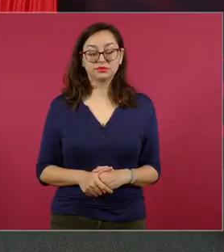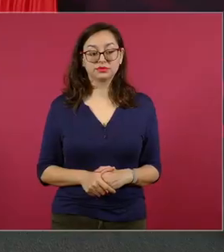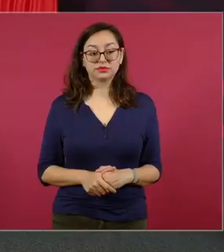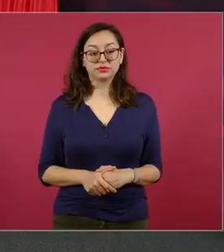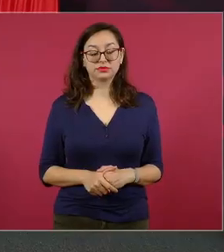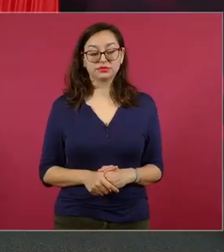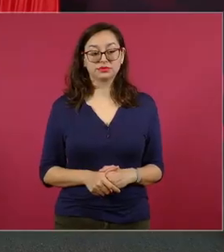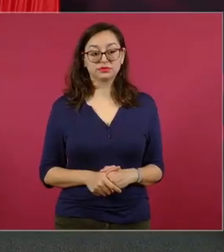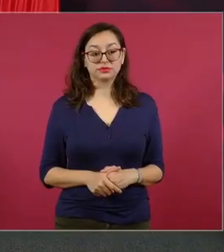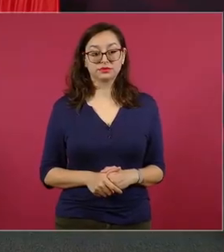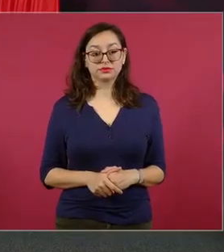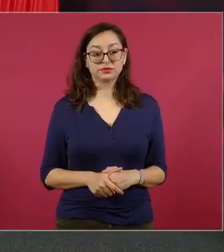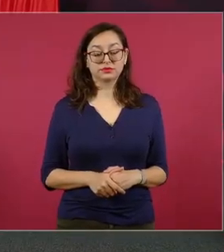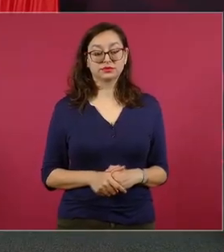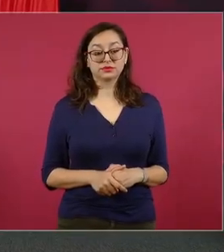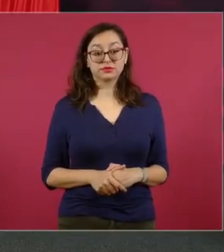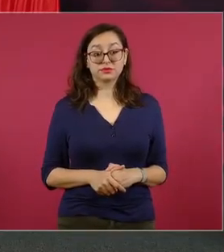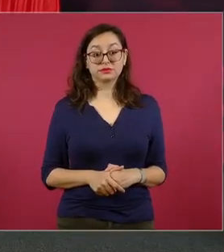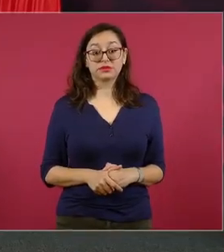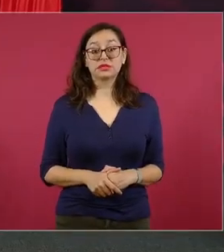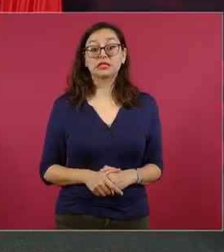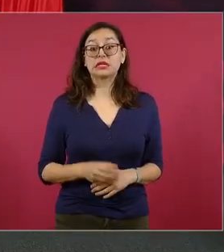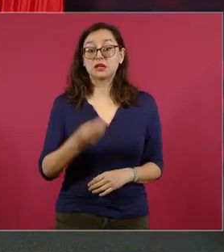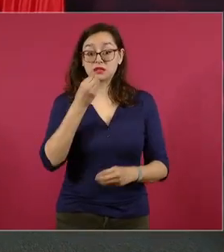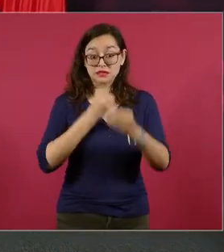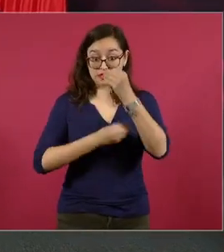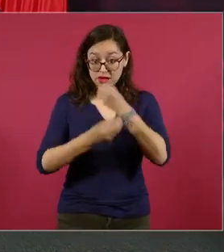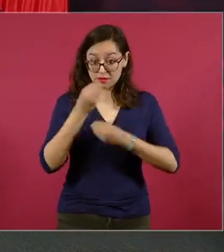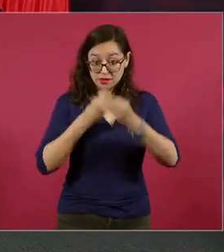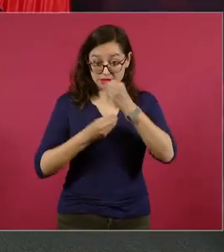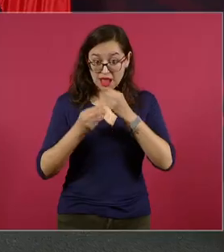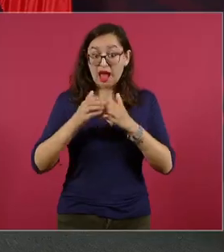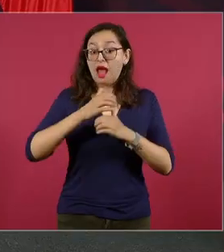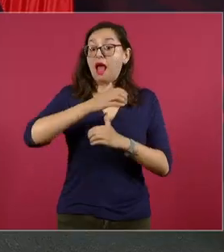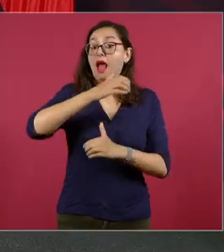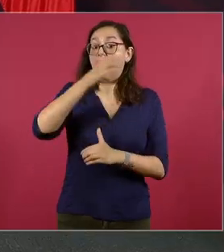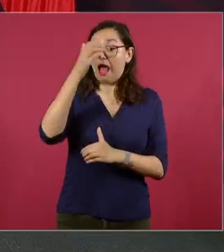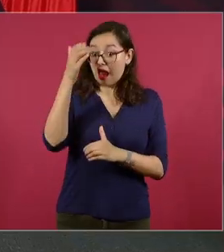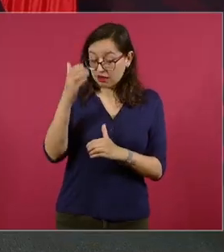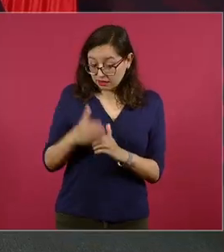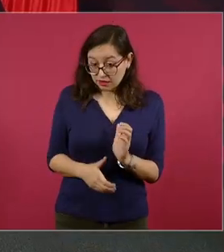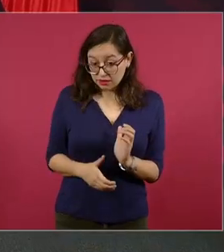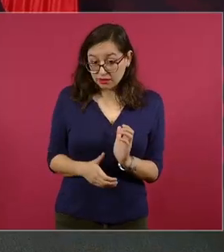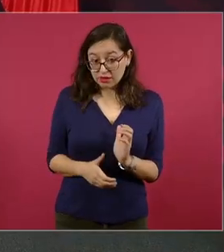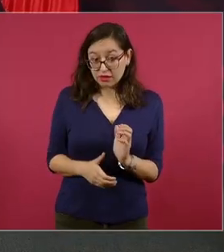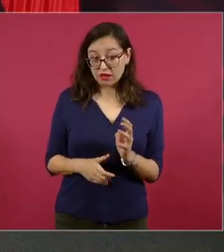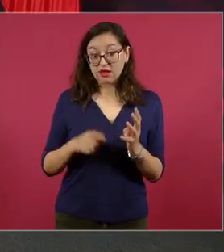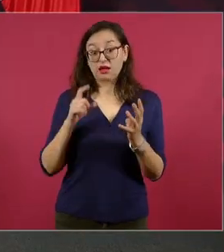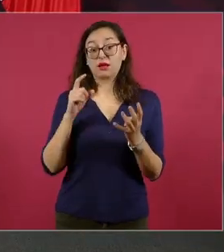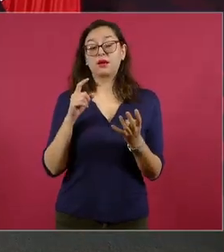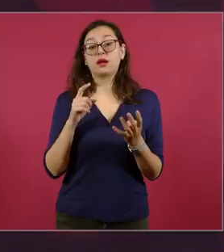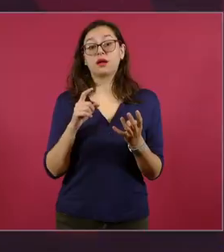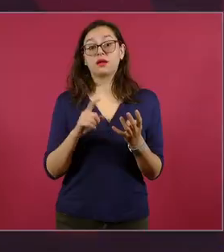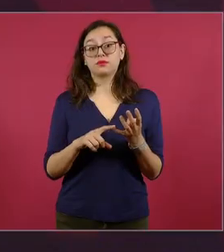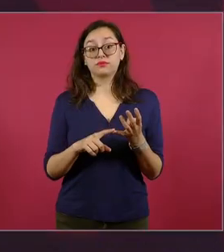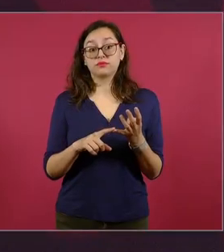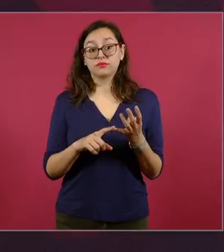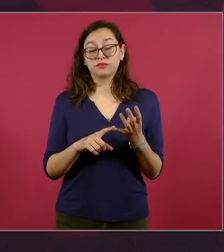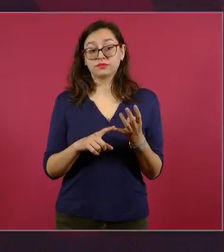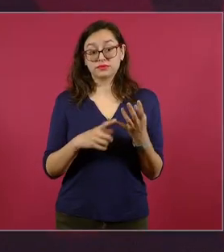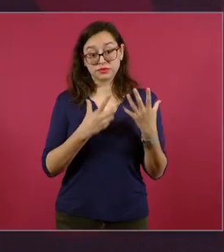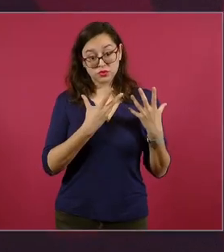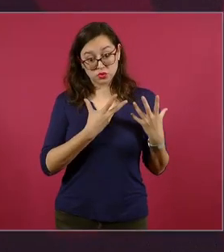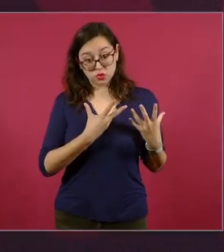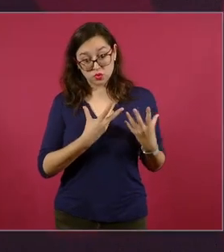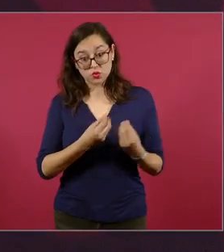y terminando el desayuno, les invito para ir a develar